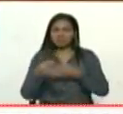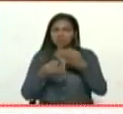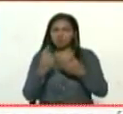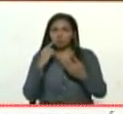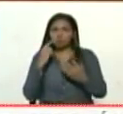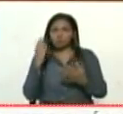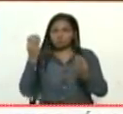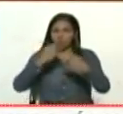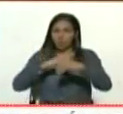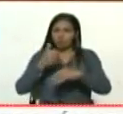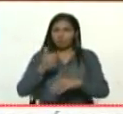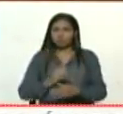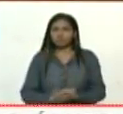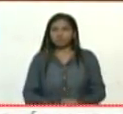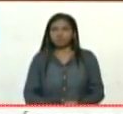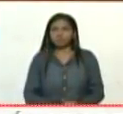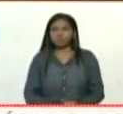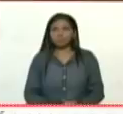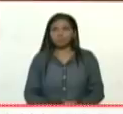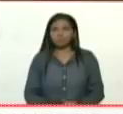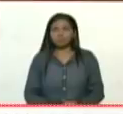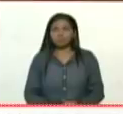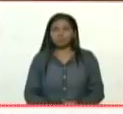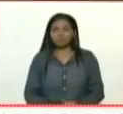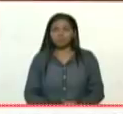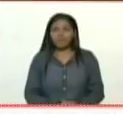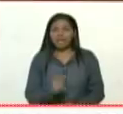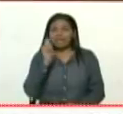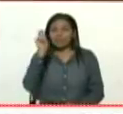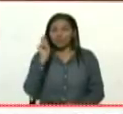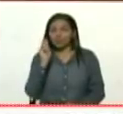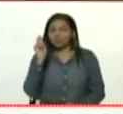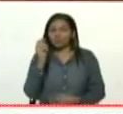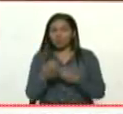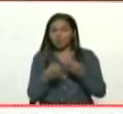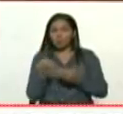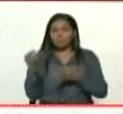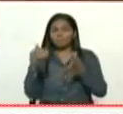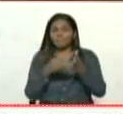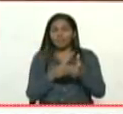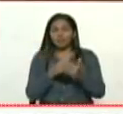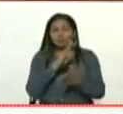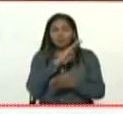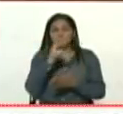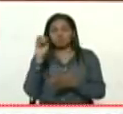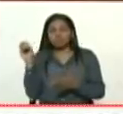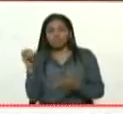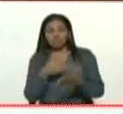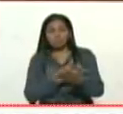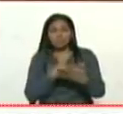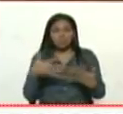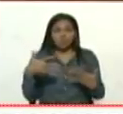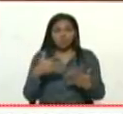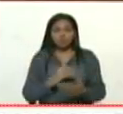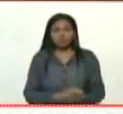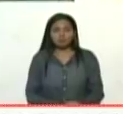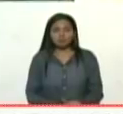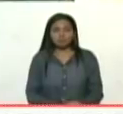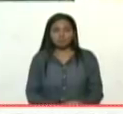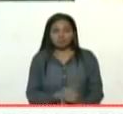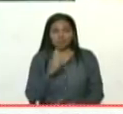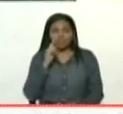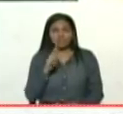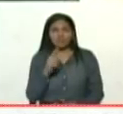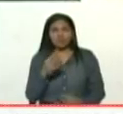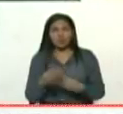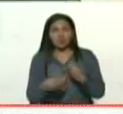¿Está de acuerdo? Y en turismo, 1.400 millones. Ahí estamos, pues.